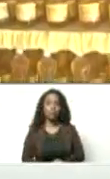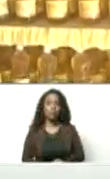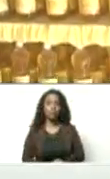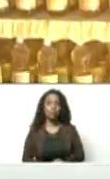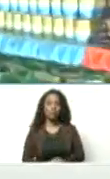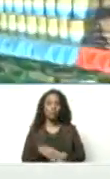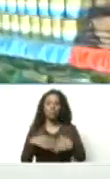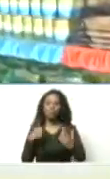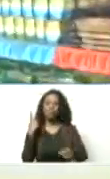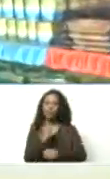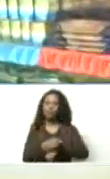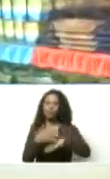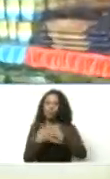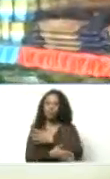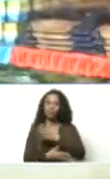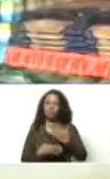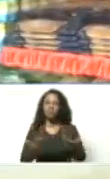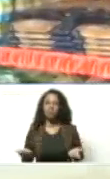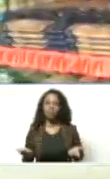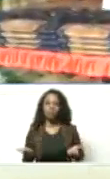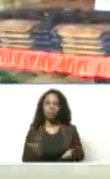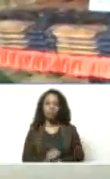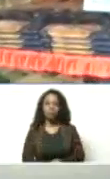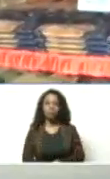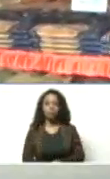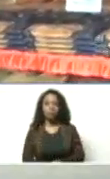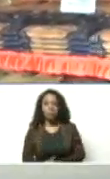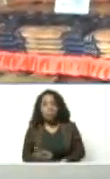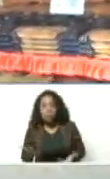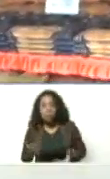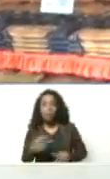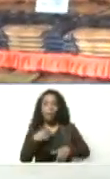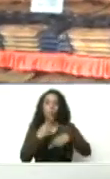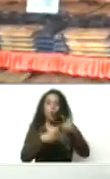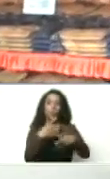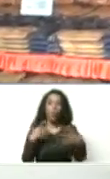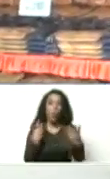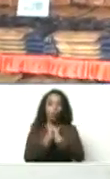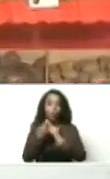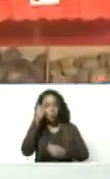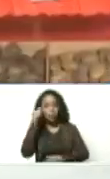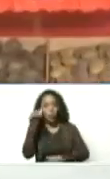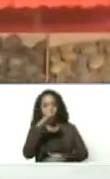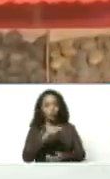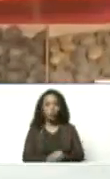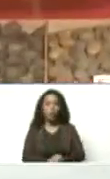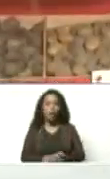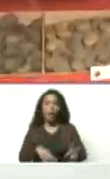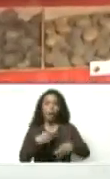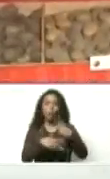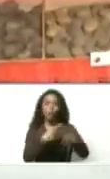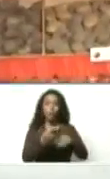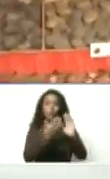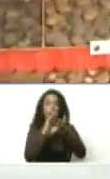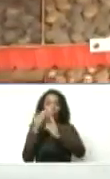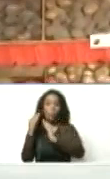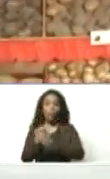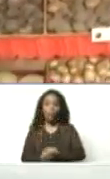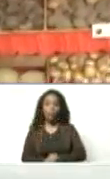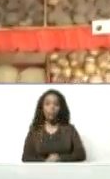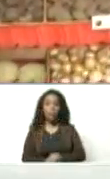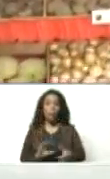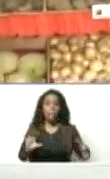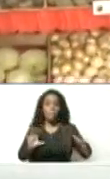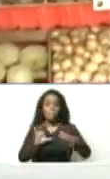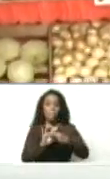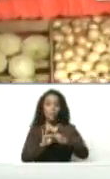¿qué debemos hacer? ¿Ah? Producir con el pueblo, la producción comunal,